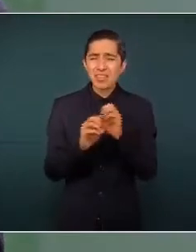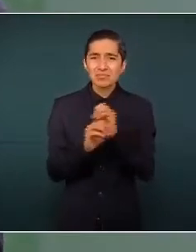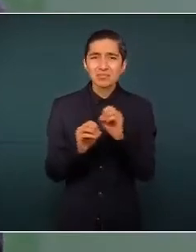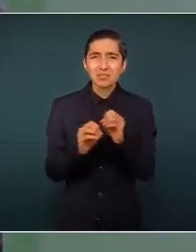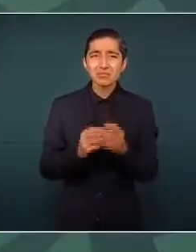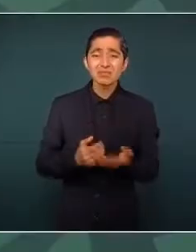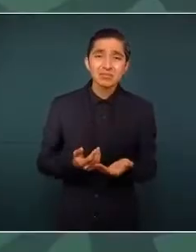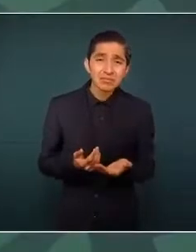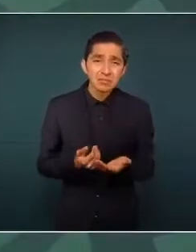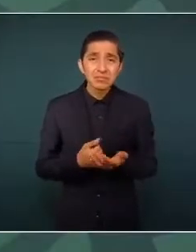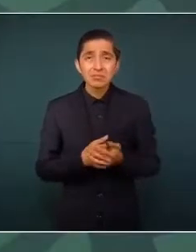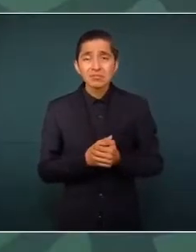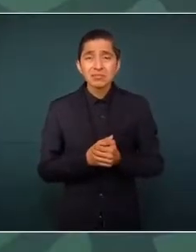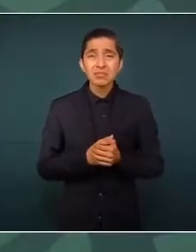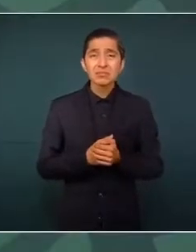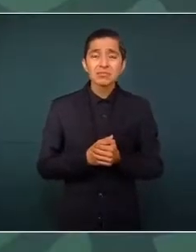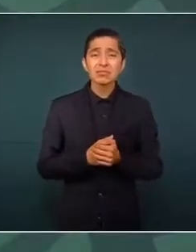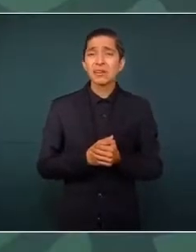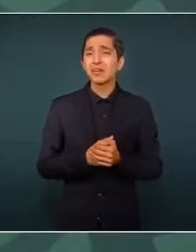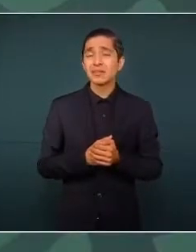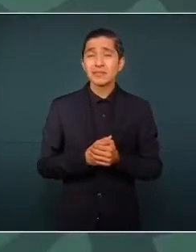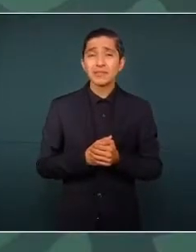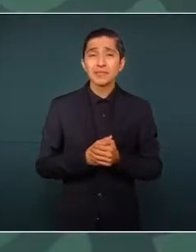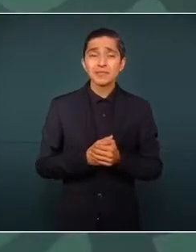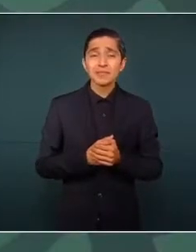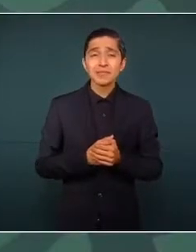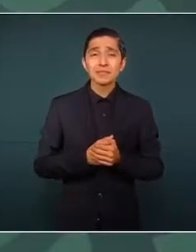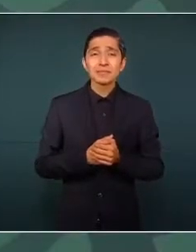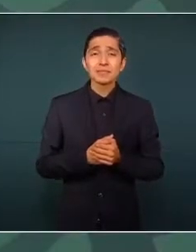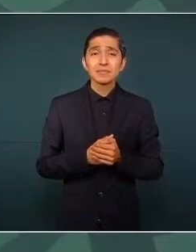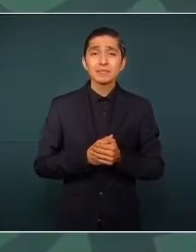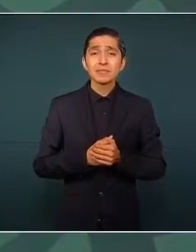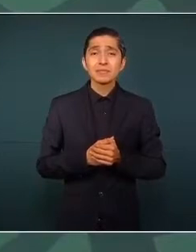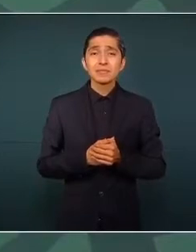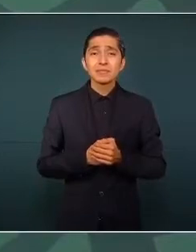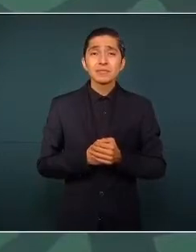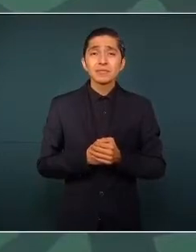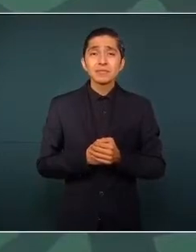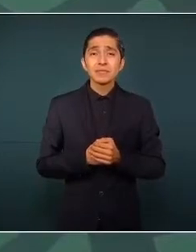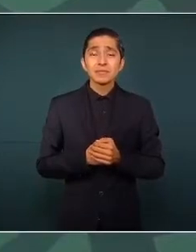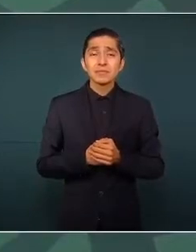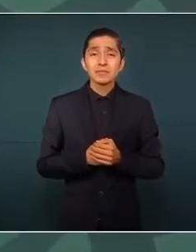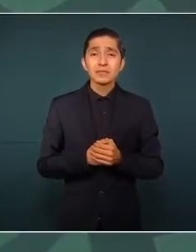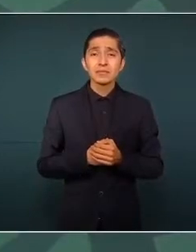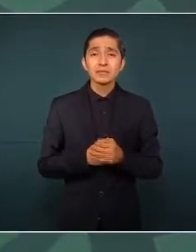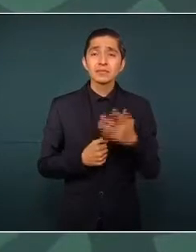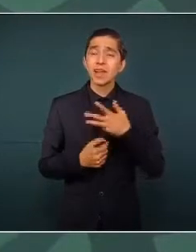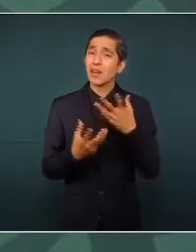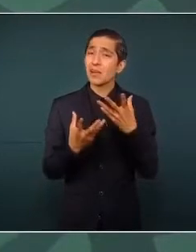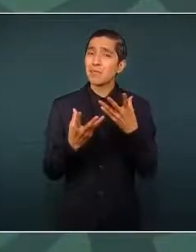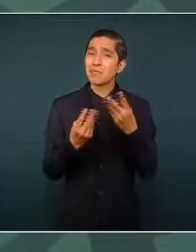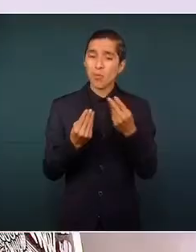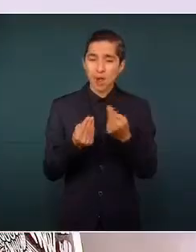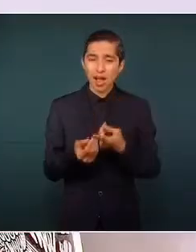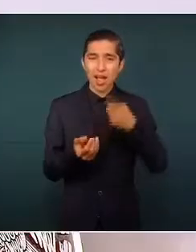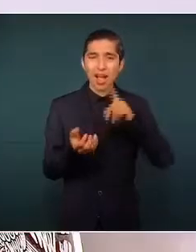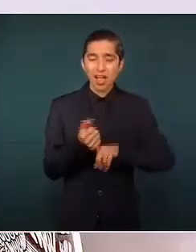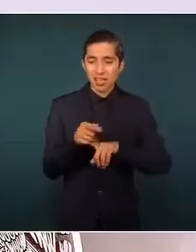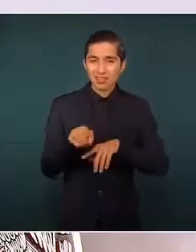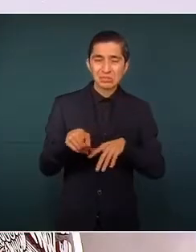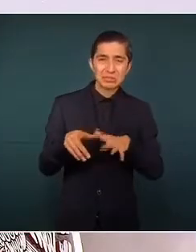y con mucha descomposición